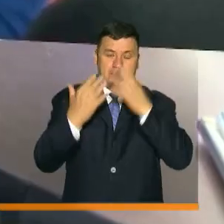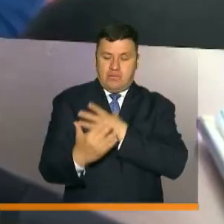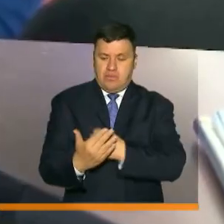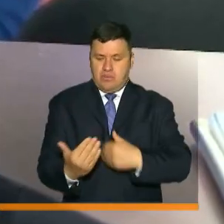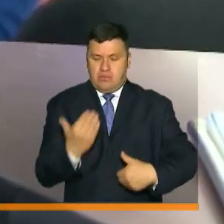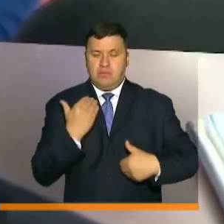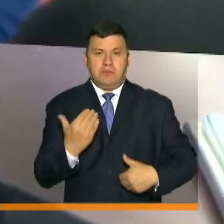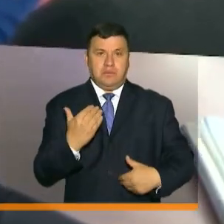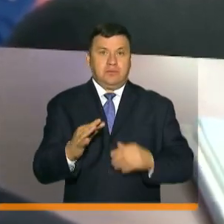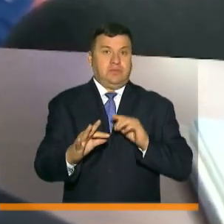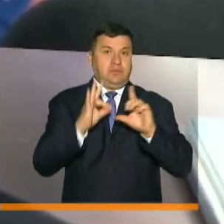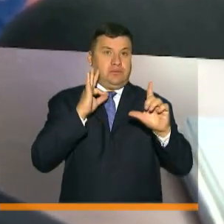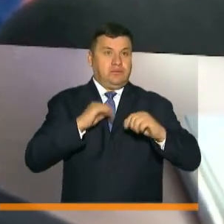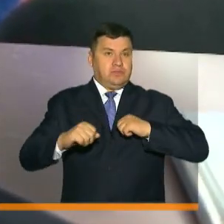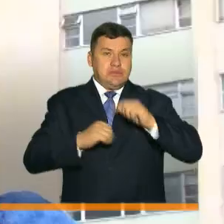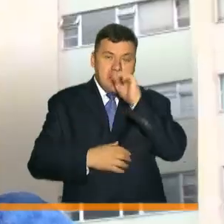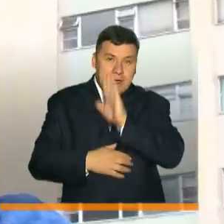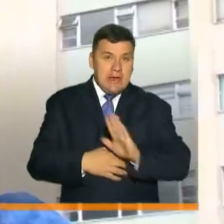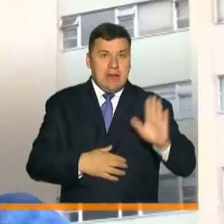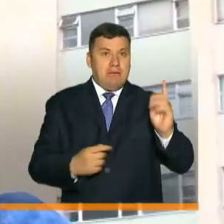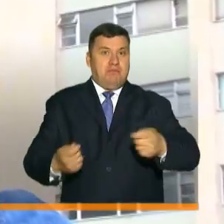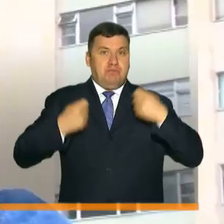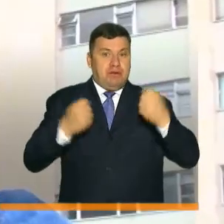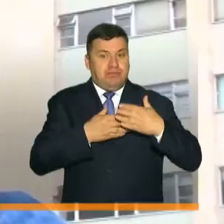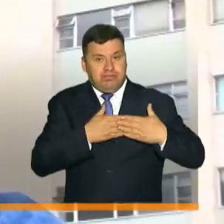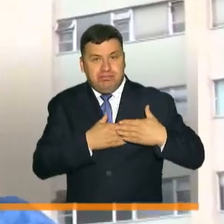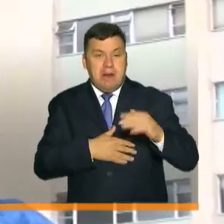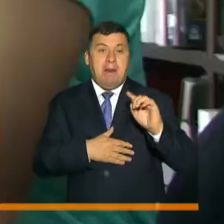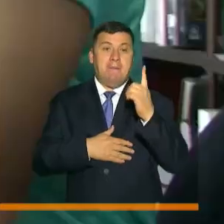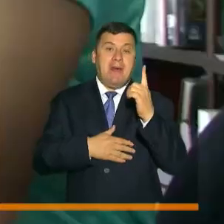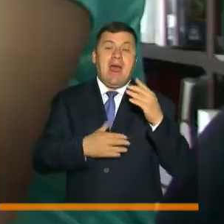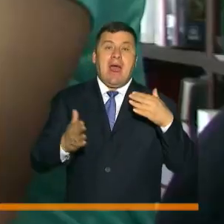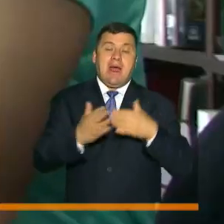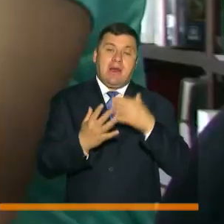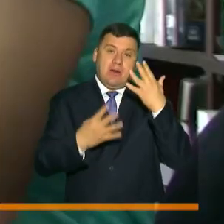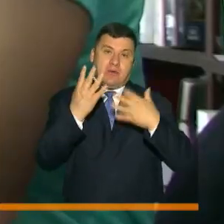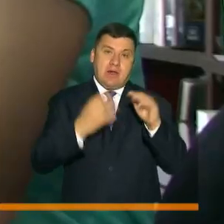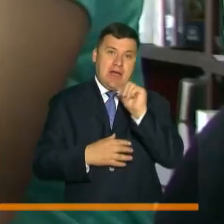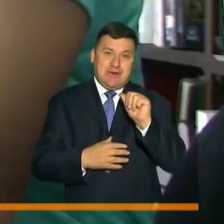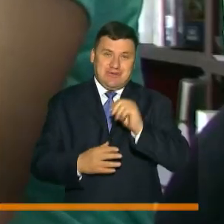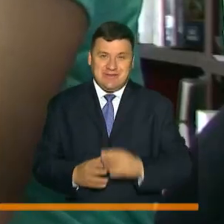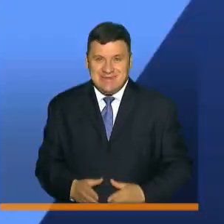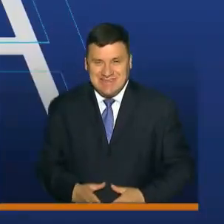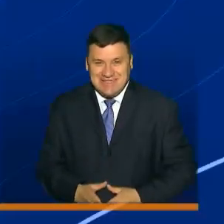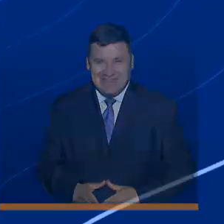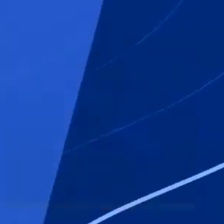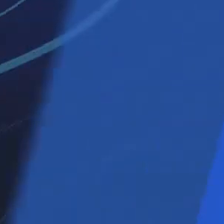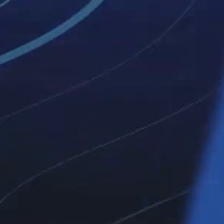Lactatón Virtual, movilización nacional que se llevará a cabo del 1 al 14 de agosto.